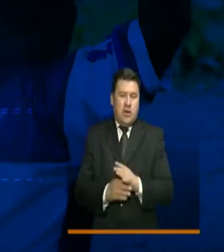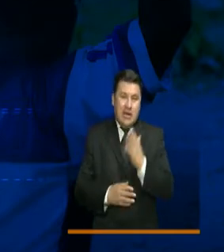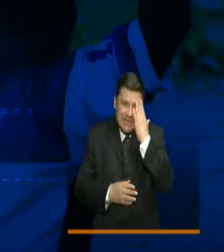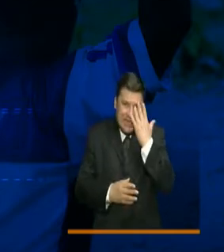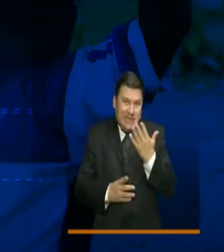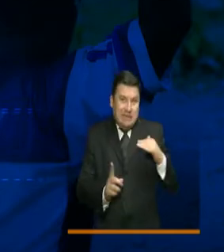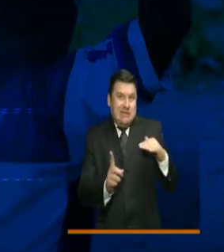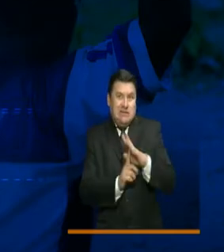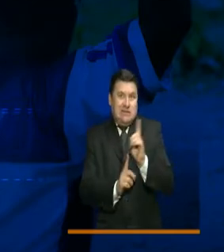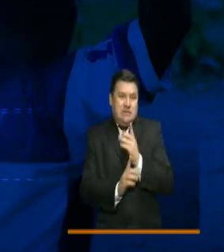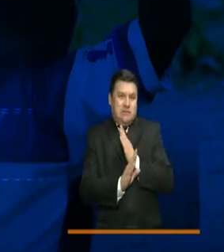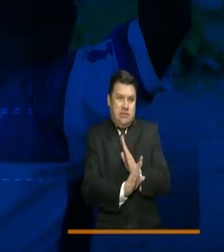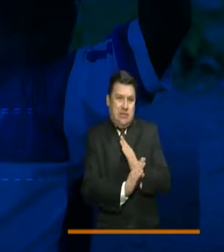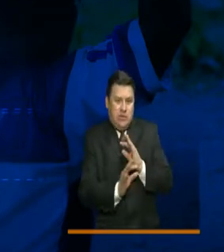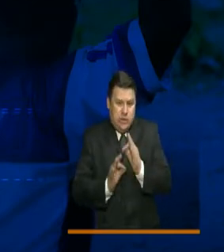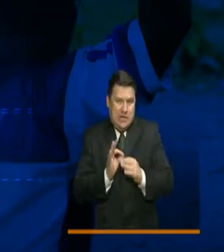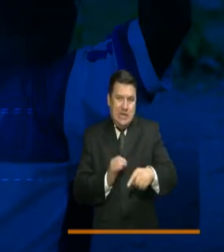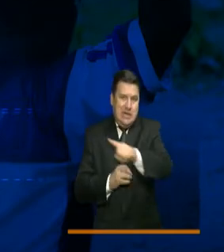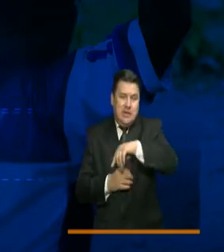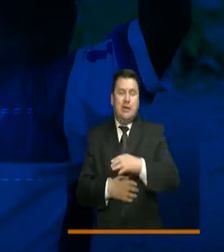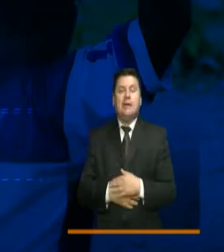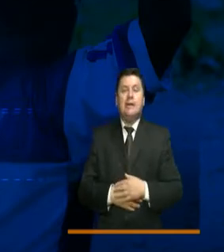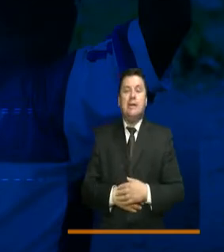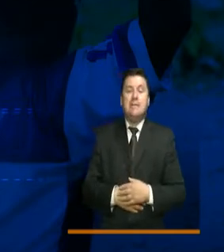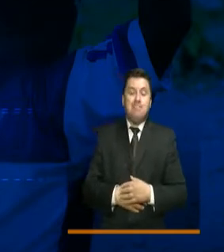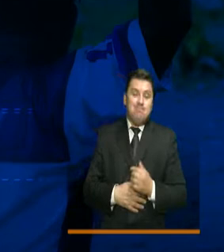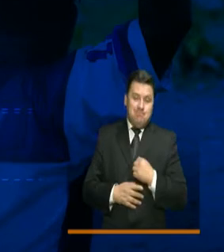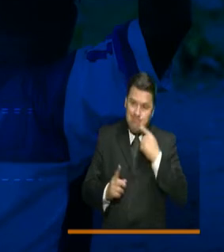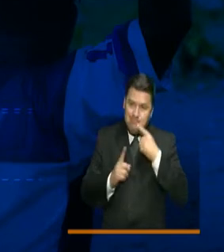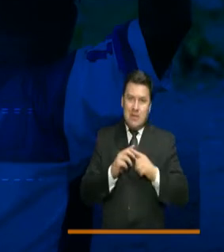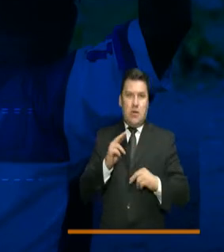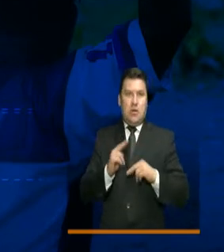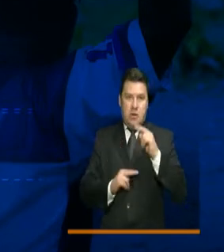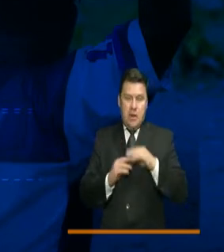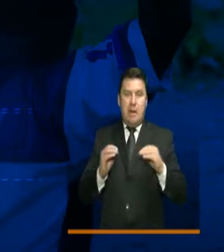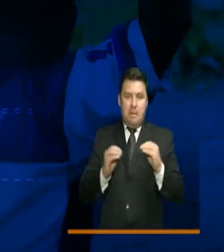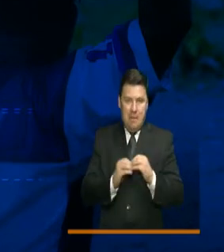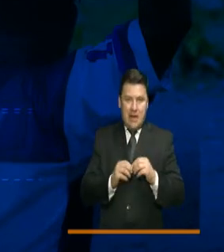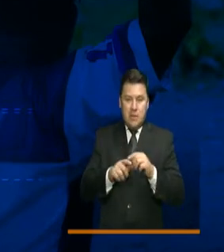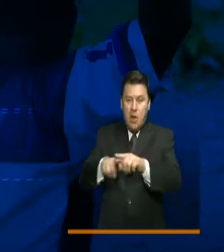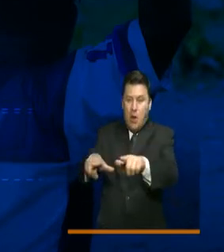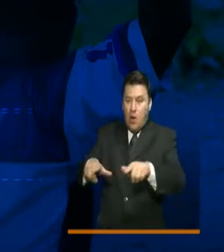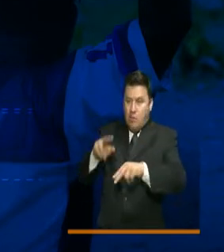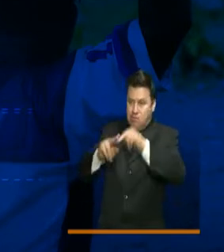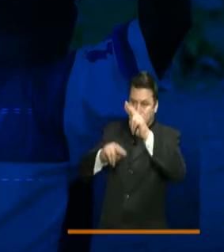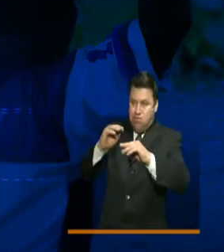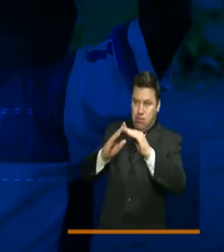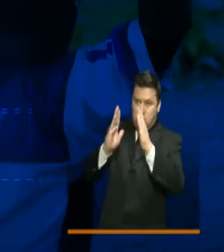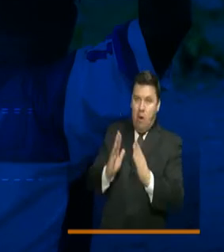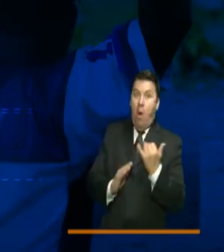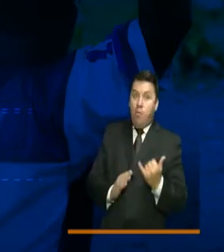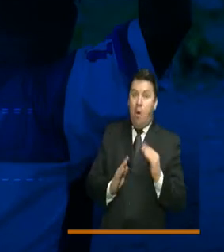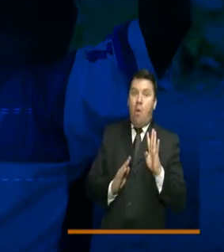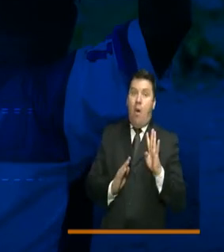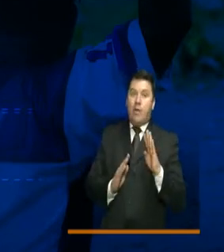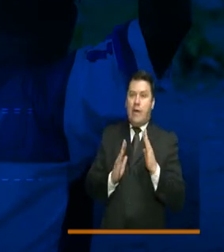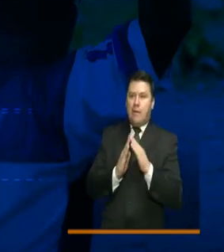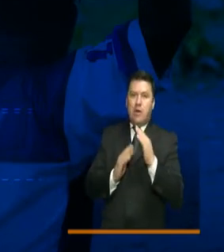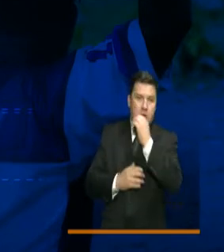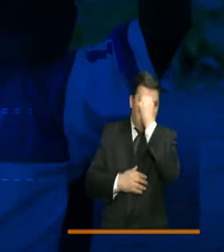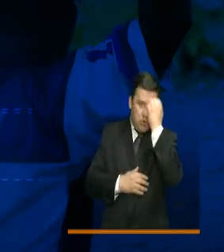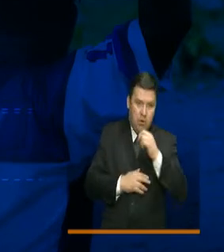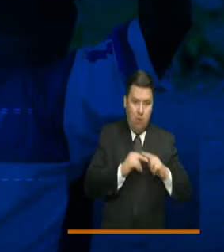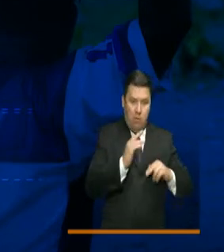no tenían los kits necesarios. Vamos a construir, presidente, 8 albergues. Estamos ya comenzando con 4 en